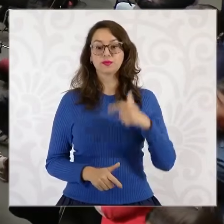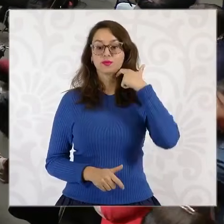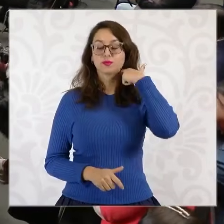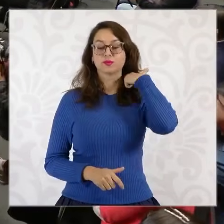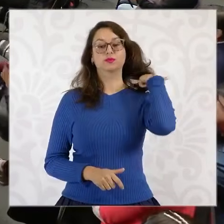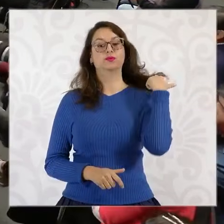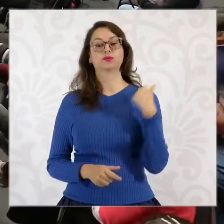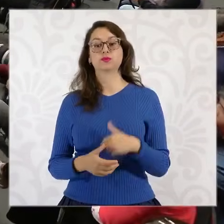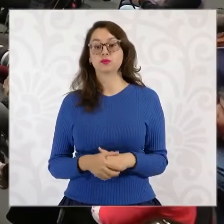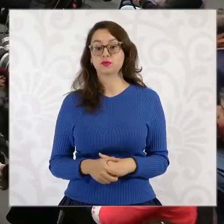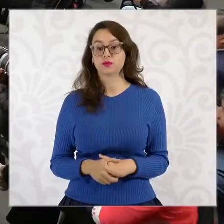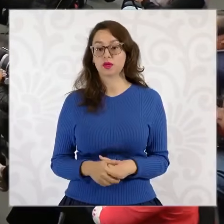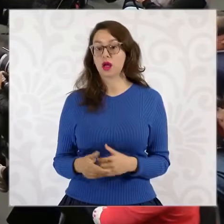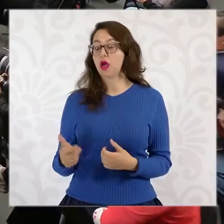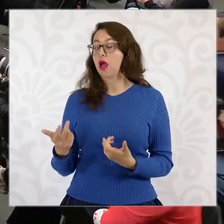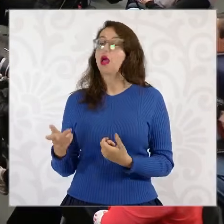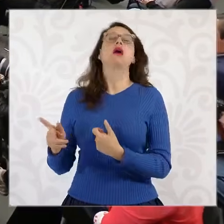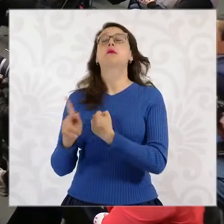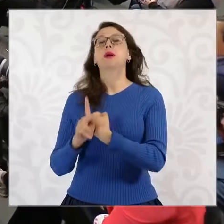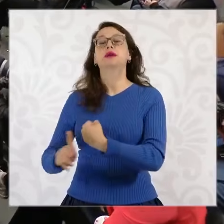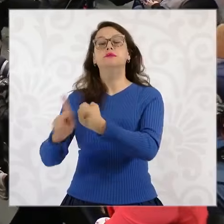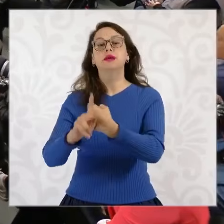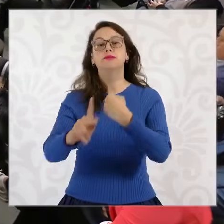la autodeterminación de los pueblos,